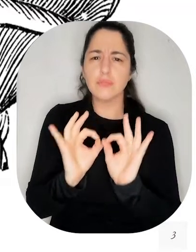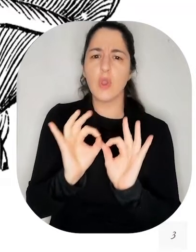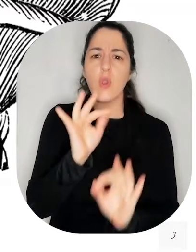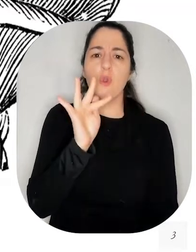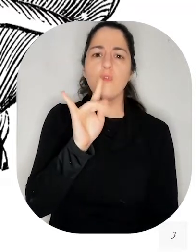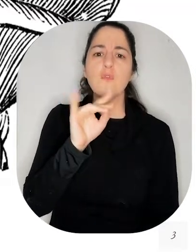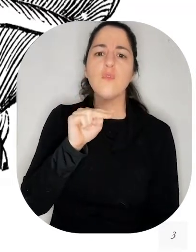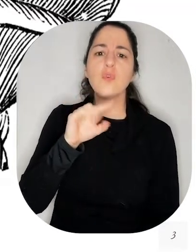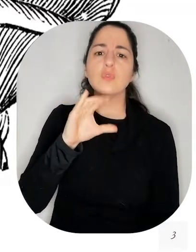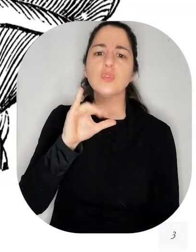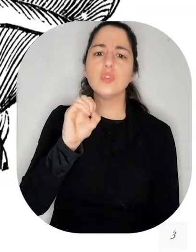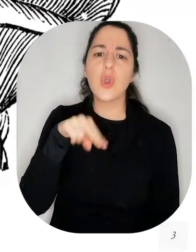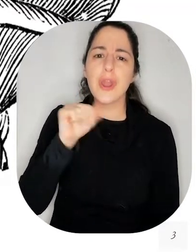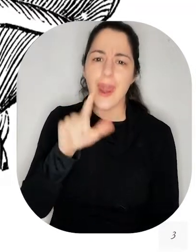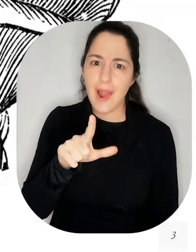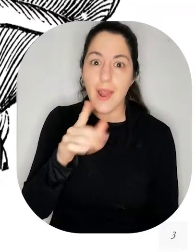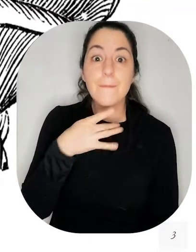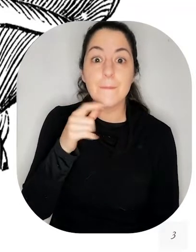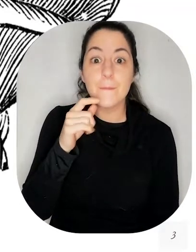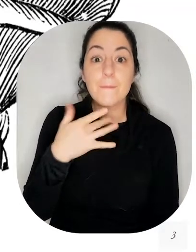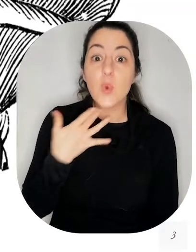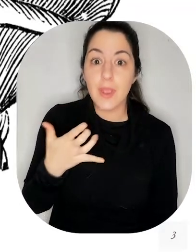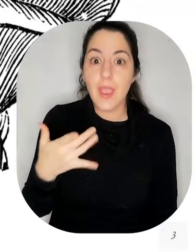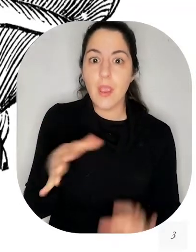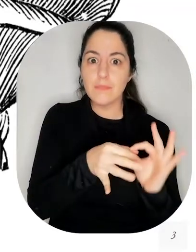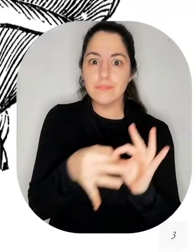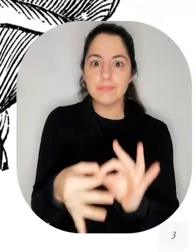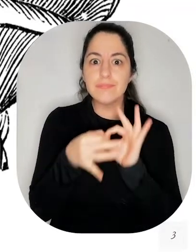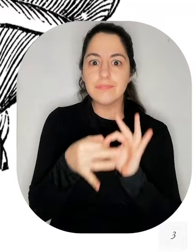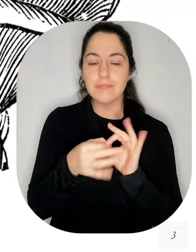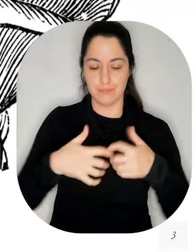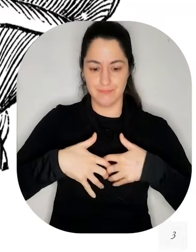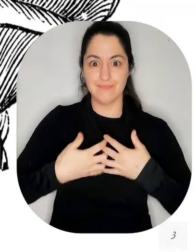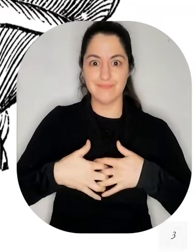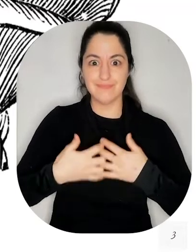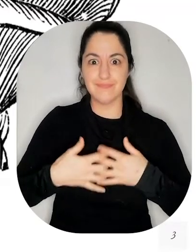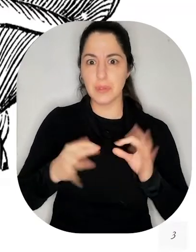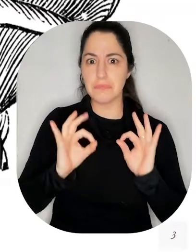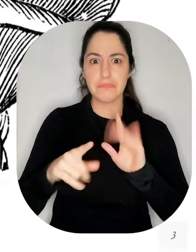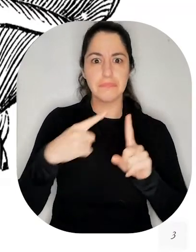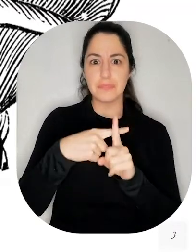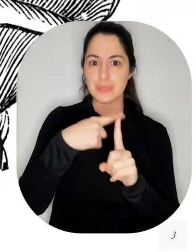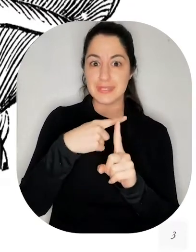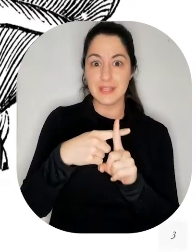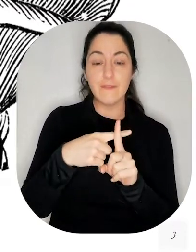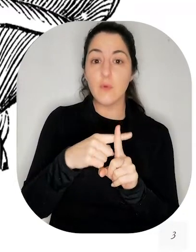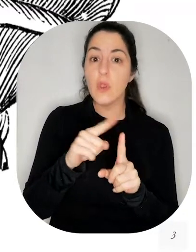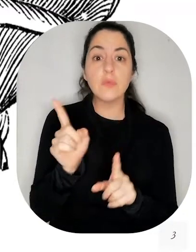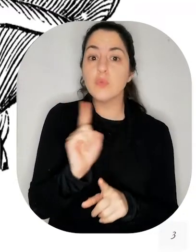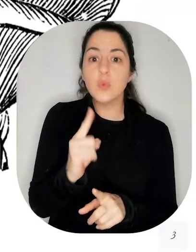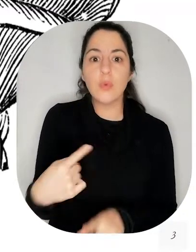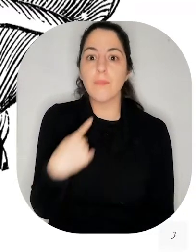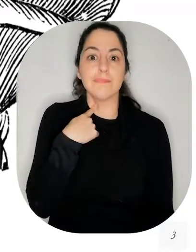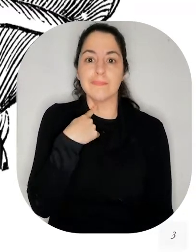funcional porque nos aporta muchísimos nutrientes, propiedades y no nos daña. Vamos a ver